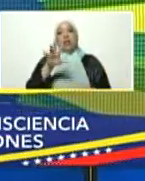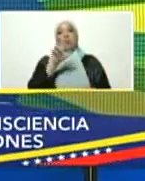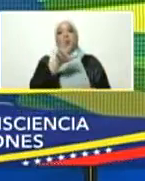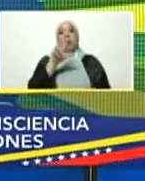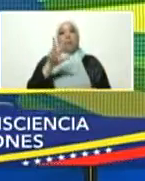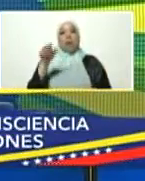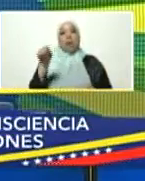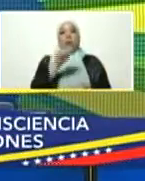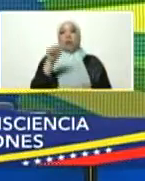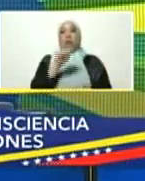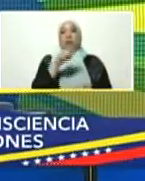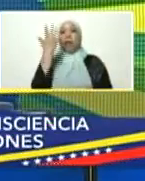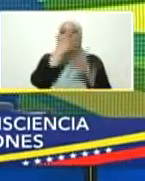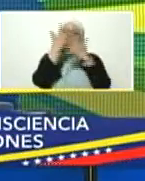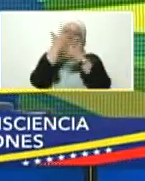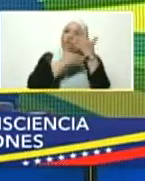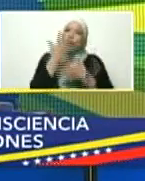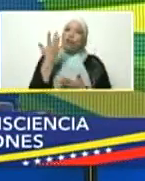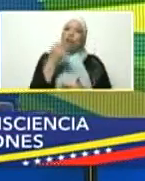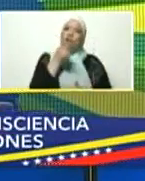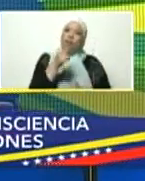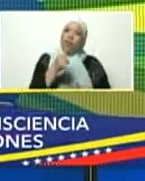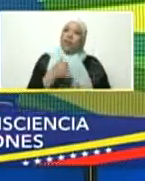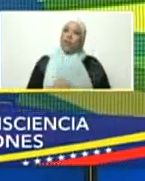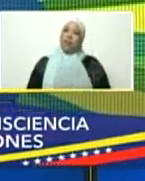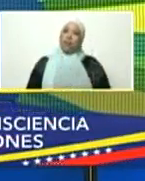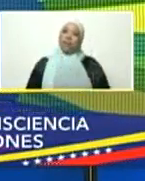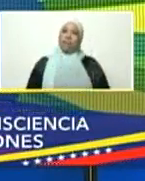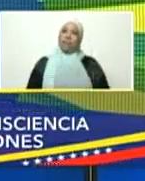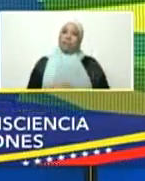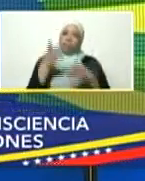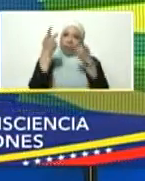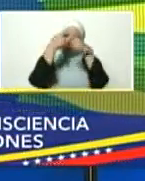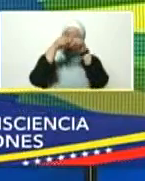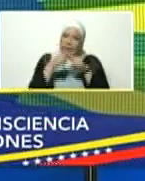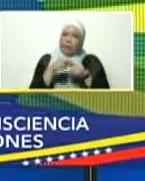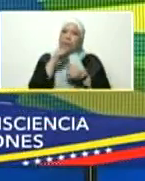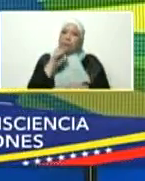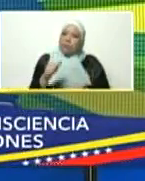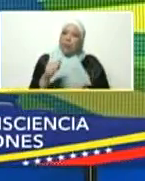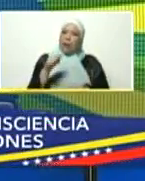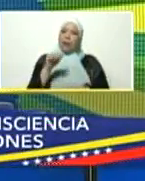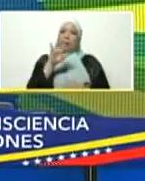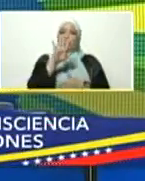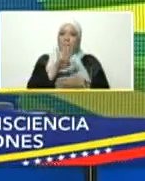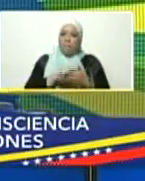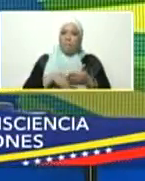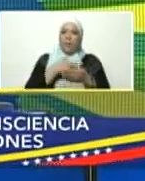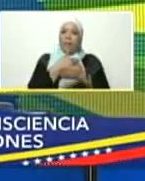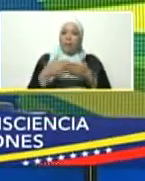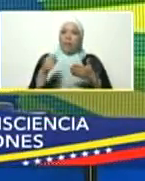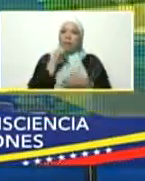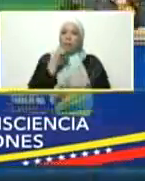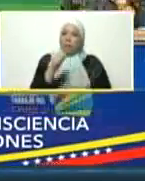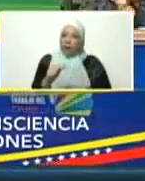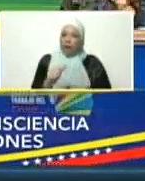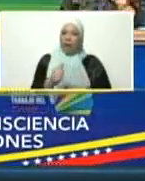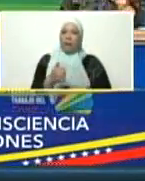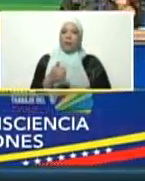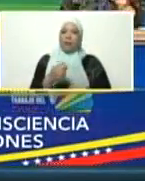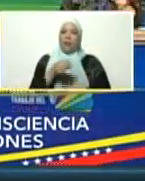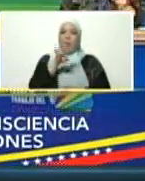Estoy como Merente, vale, contando mal. Como Nelson Merente, que matemático. ¿Te acuerdas una vez que Chávez le hizo una pregunta? ¿Cuatro por